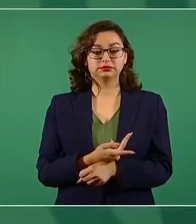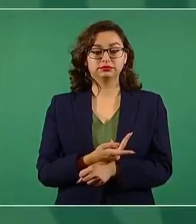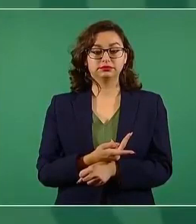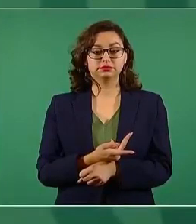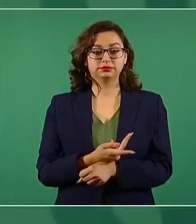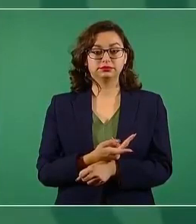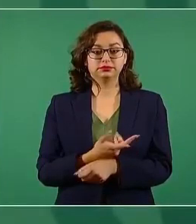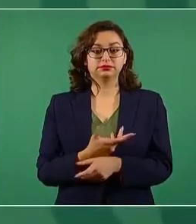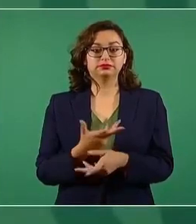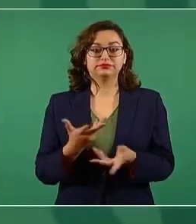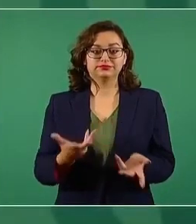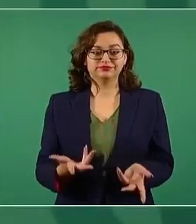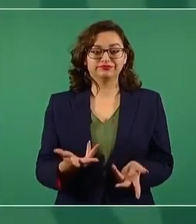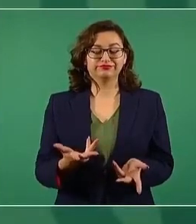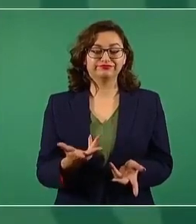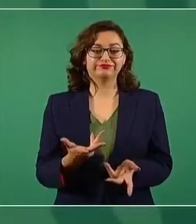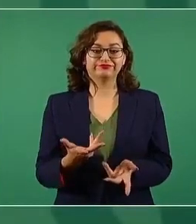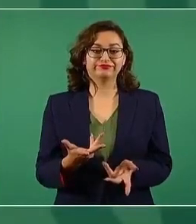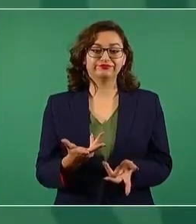expuesto de otra manera,